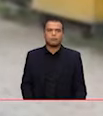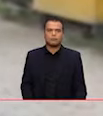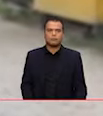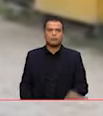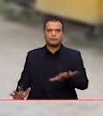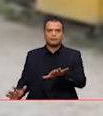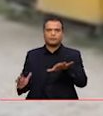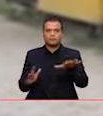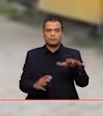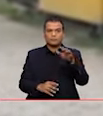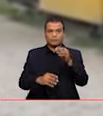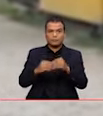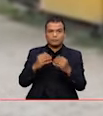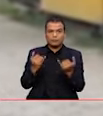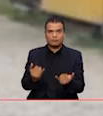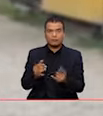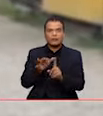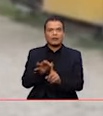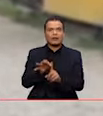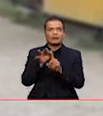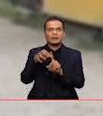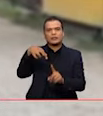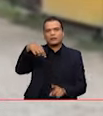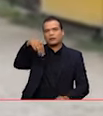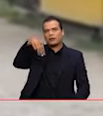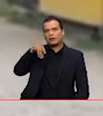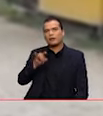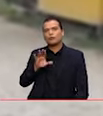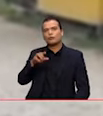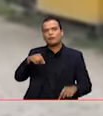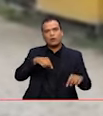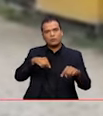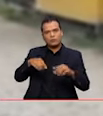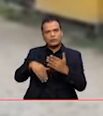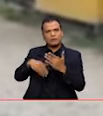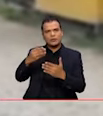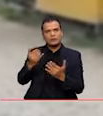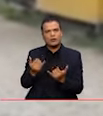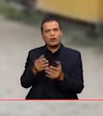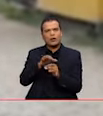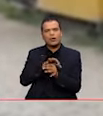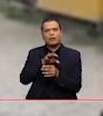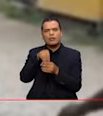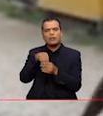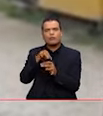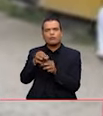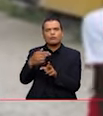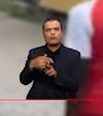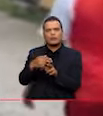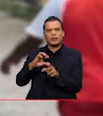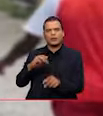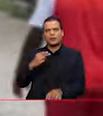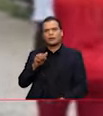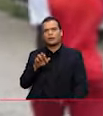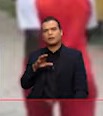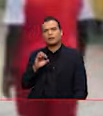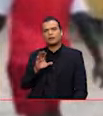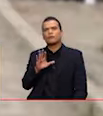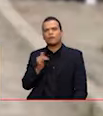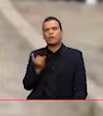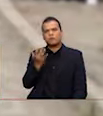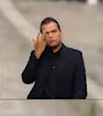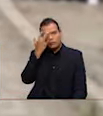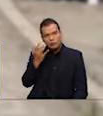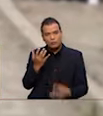Y las autoridades activaron un puesto de mando unificado para extremar las medidas de seguridad en el municipio de El Charco, Nariño, luego del enfrentamiento entre grupos